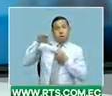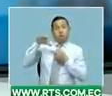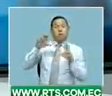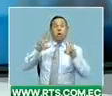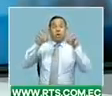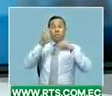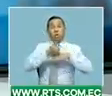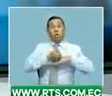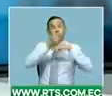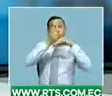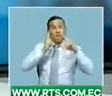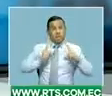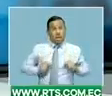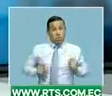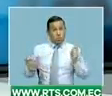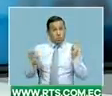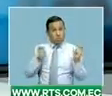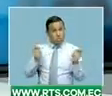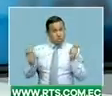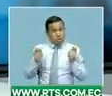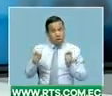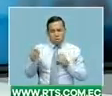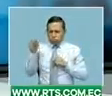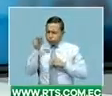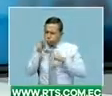de Regulación, Control y Vigilancia Sanitaria.